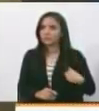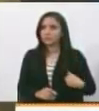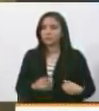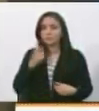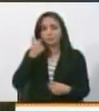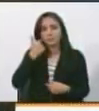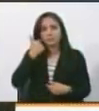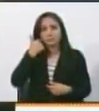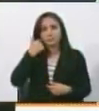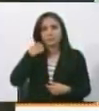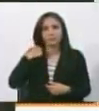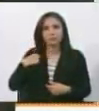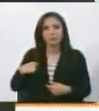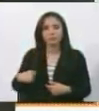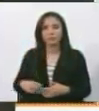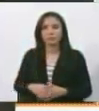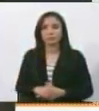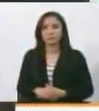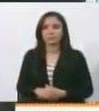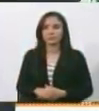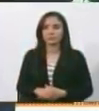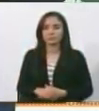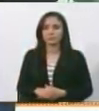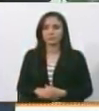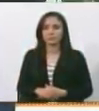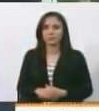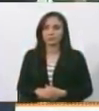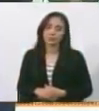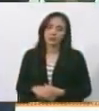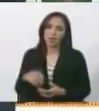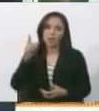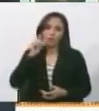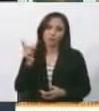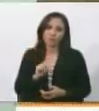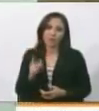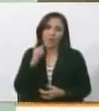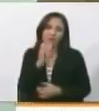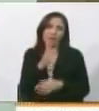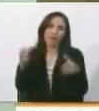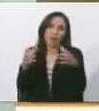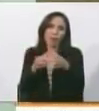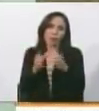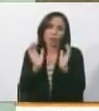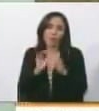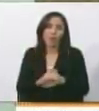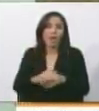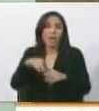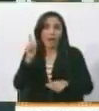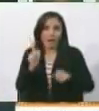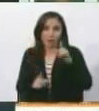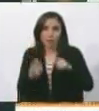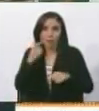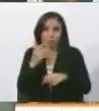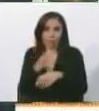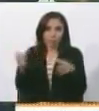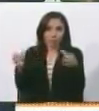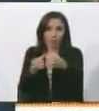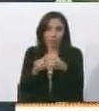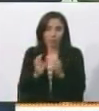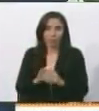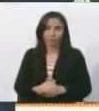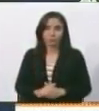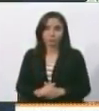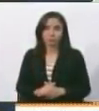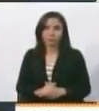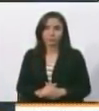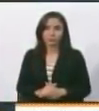conocen. No saben que ninguno de estos, mejor dicho, si algún compañero de estos cae, qué sé